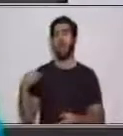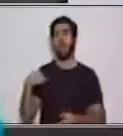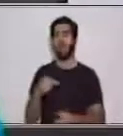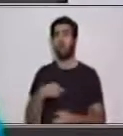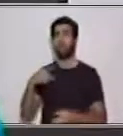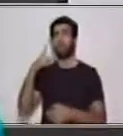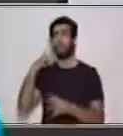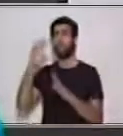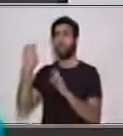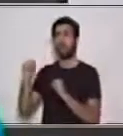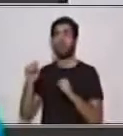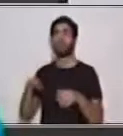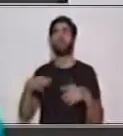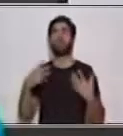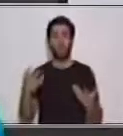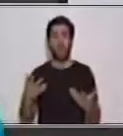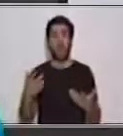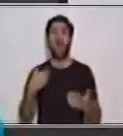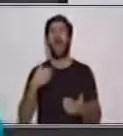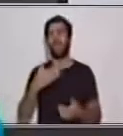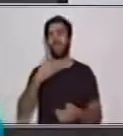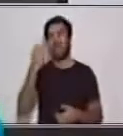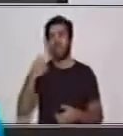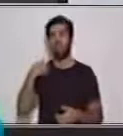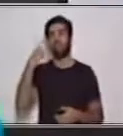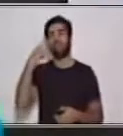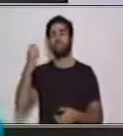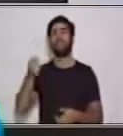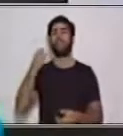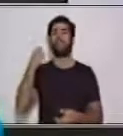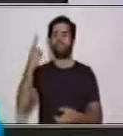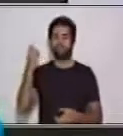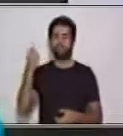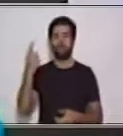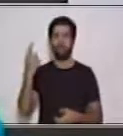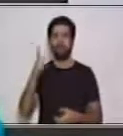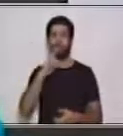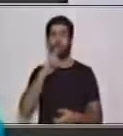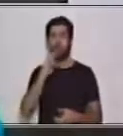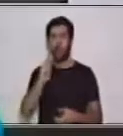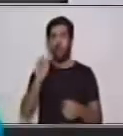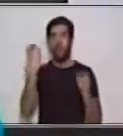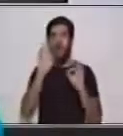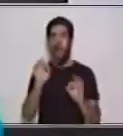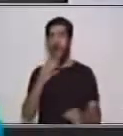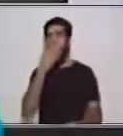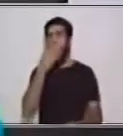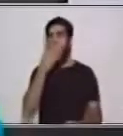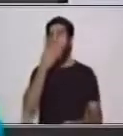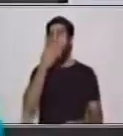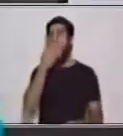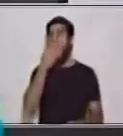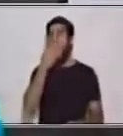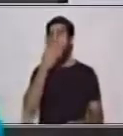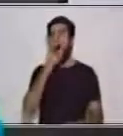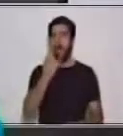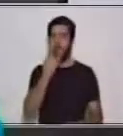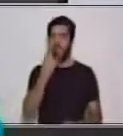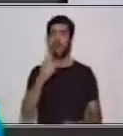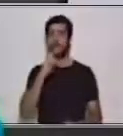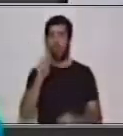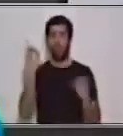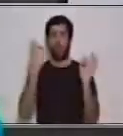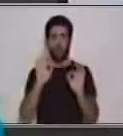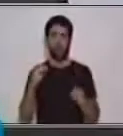se nos va a hacer mucho más fácil poder entender algunas otras medidas de peso que conforme vayamos desarrollando la clase vamos a